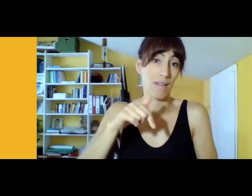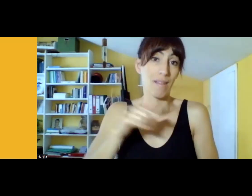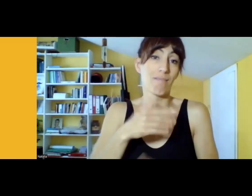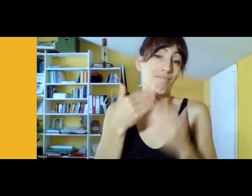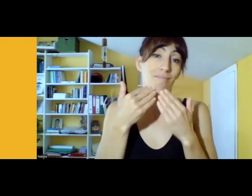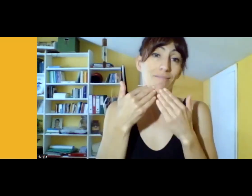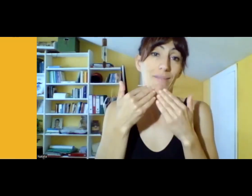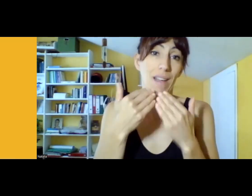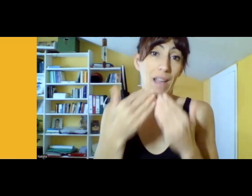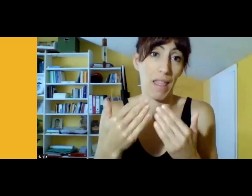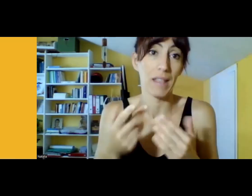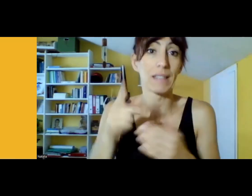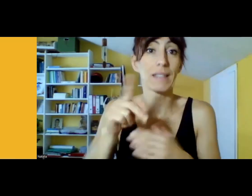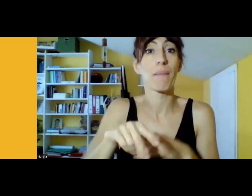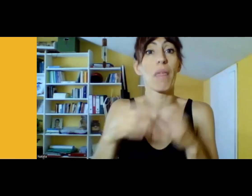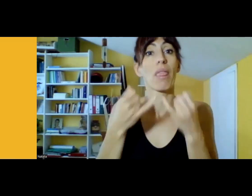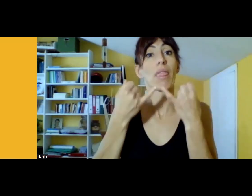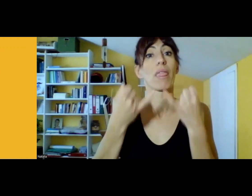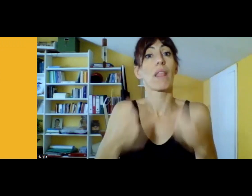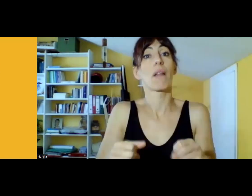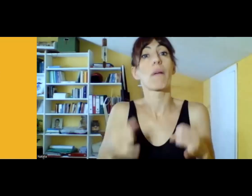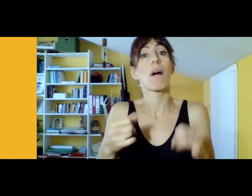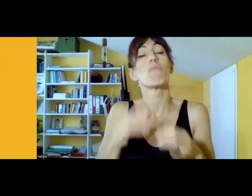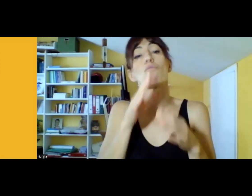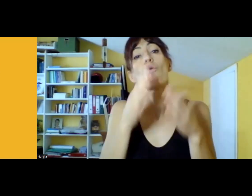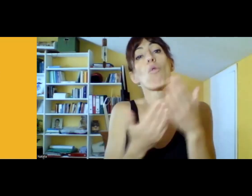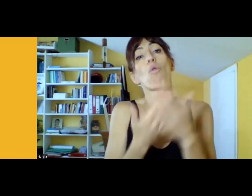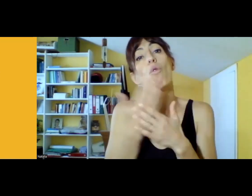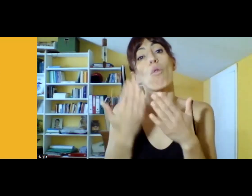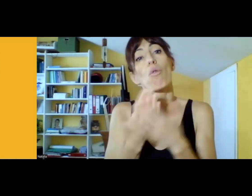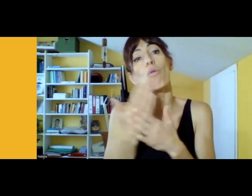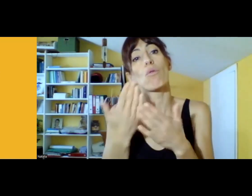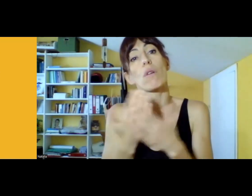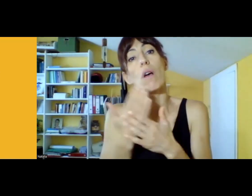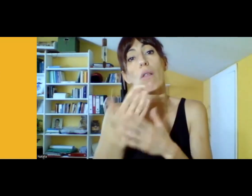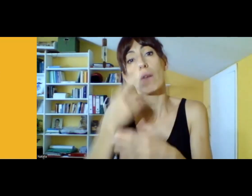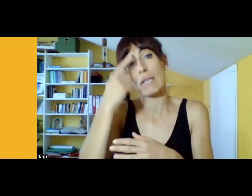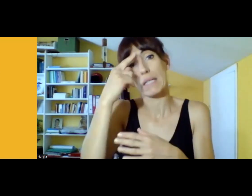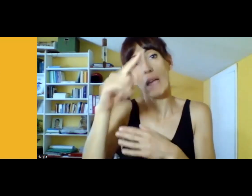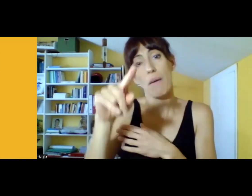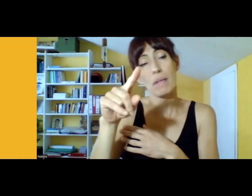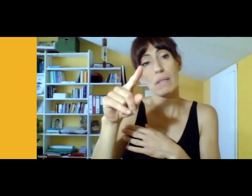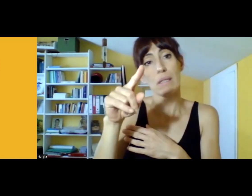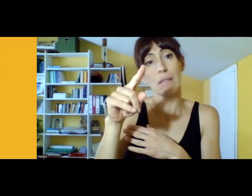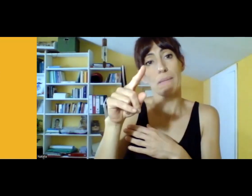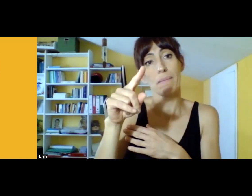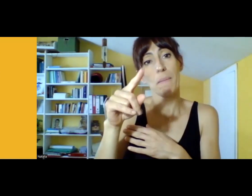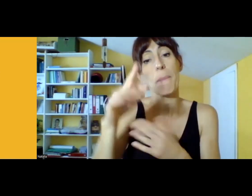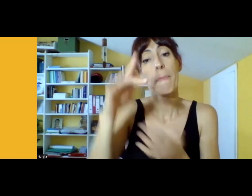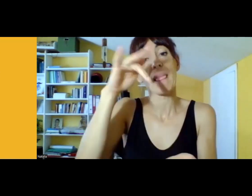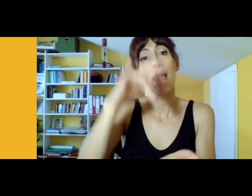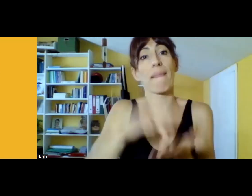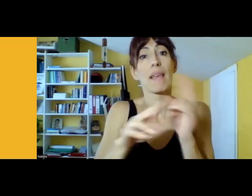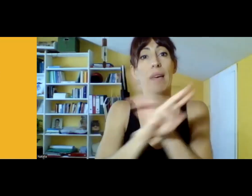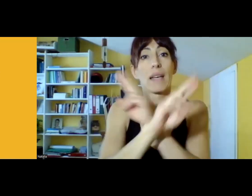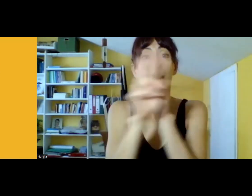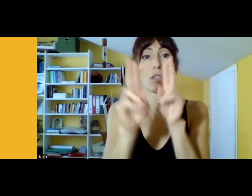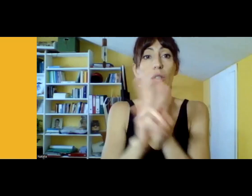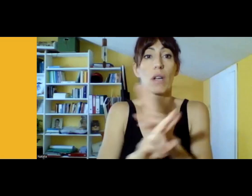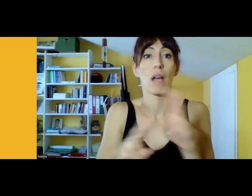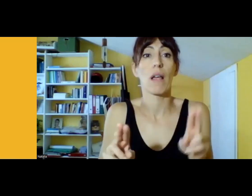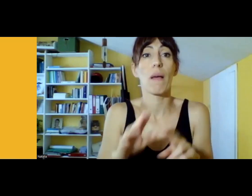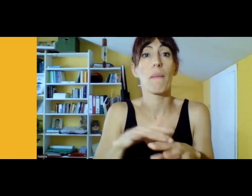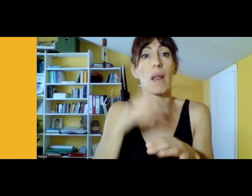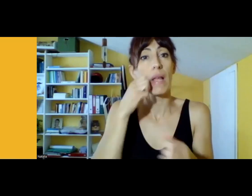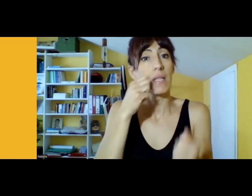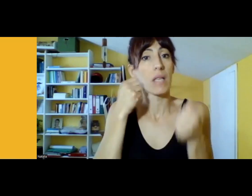mucho. Celebramos también con esta jornada, como sabéis, la conmemoración del Día Internacional de Acción para la Salud